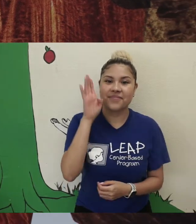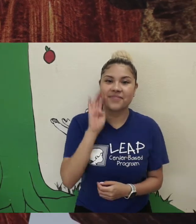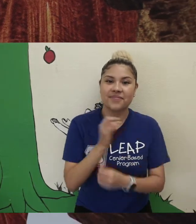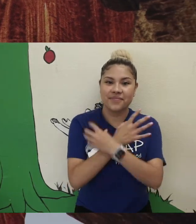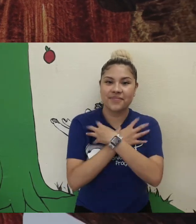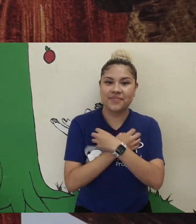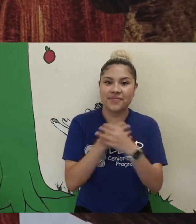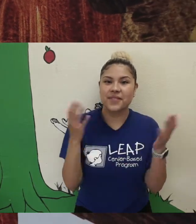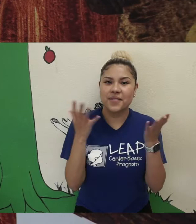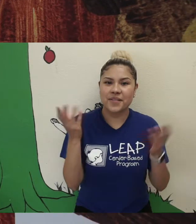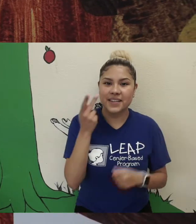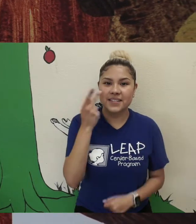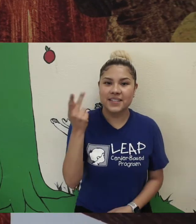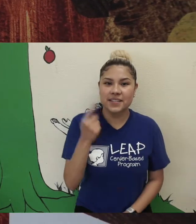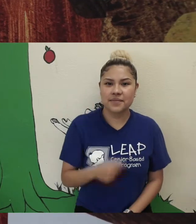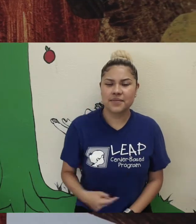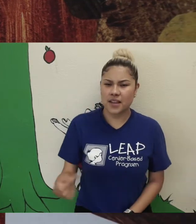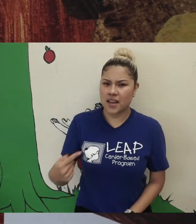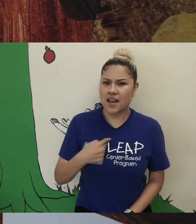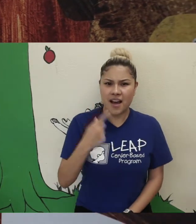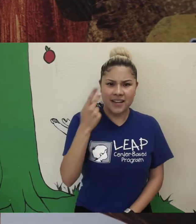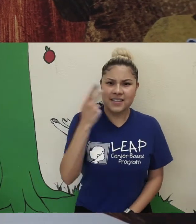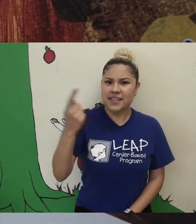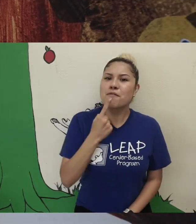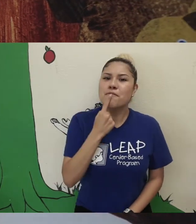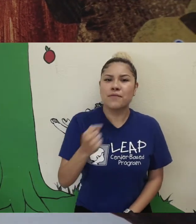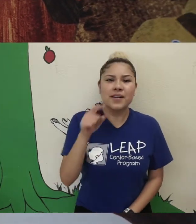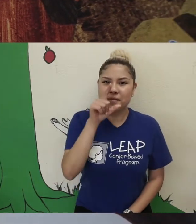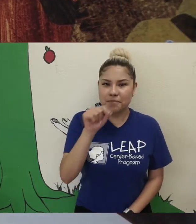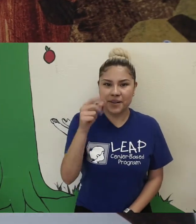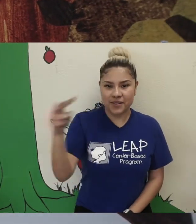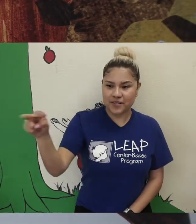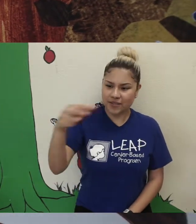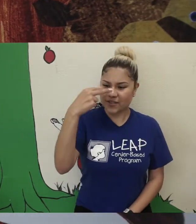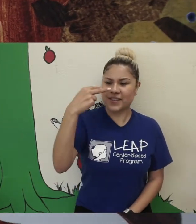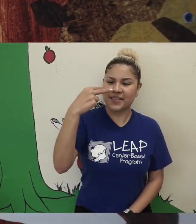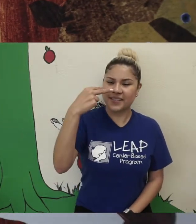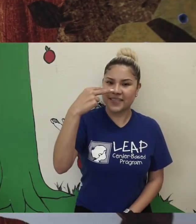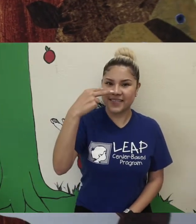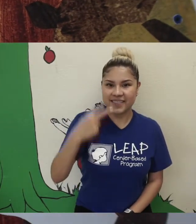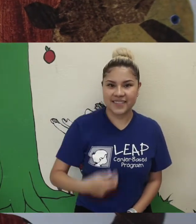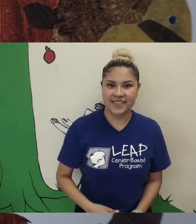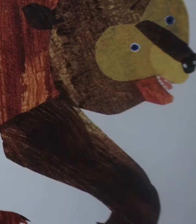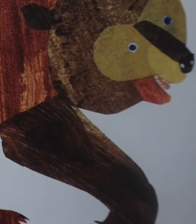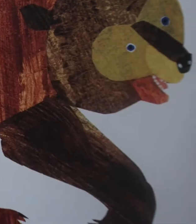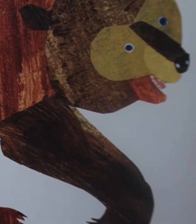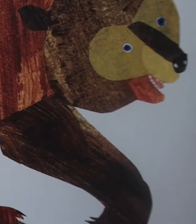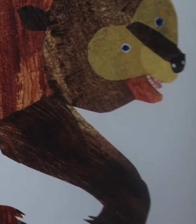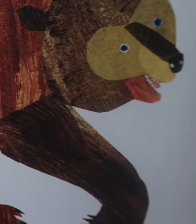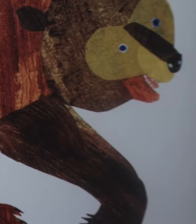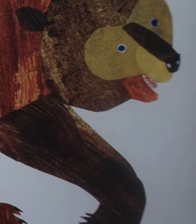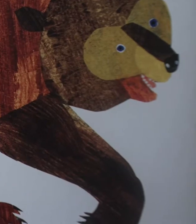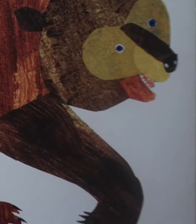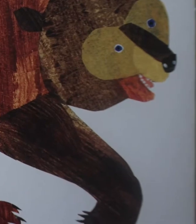Oso pardo, ¿qué ves ahí? Veo un pájaro rojo que me mira a mí.